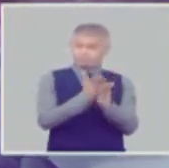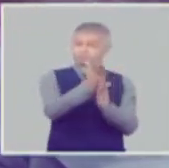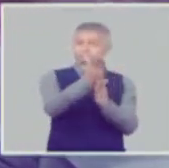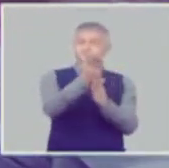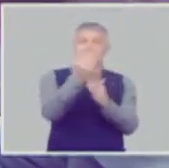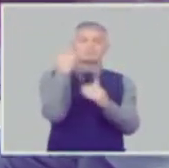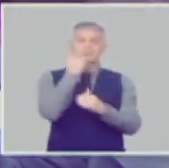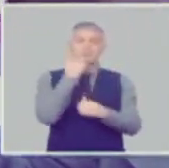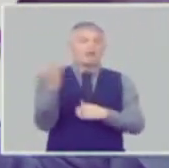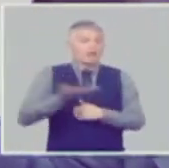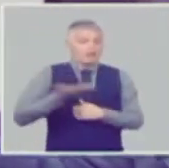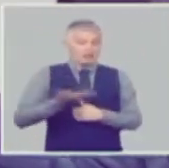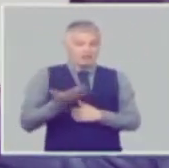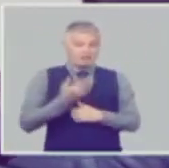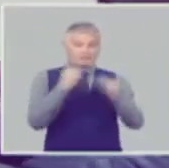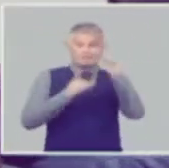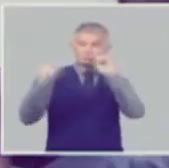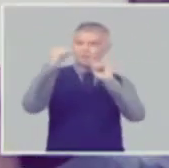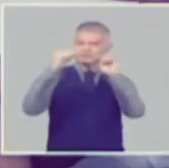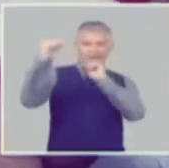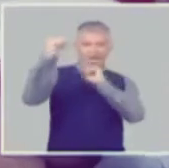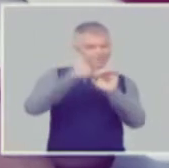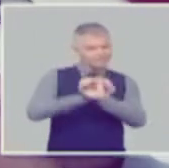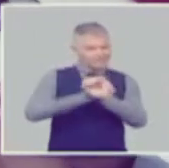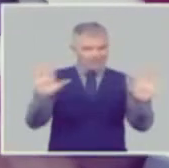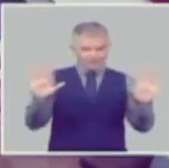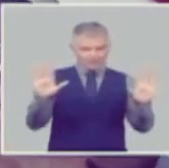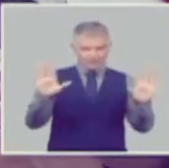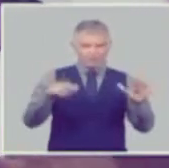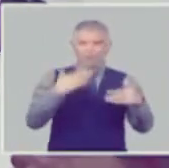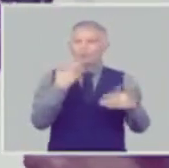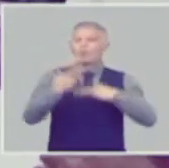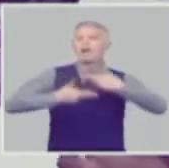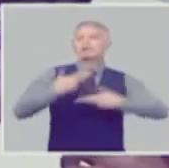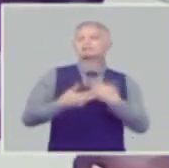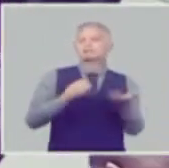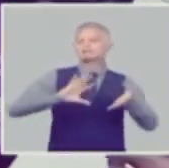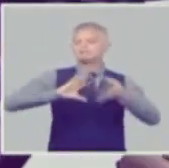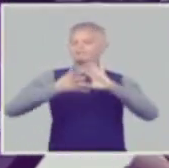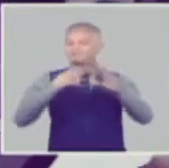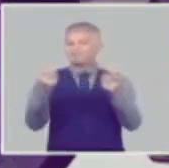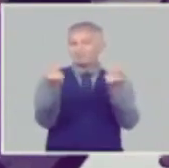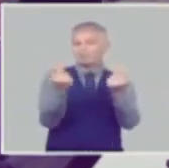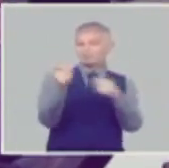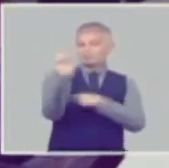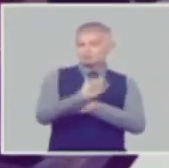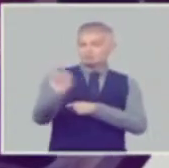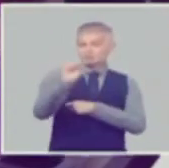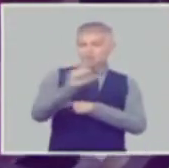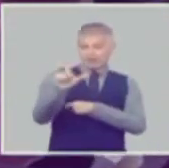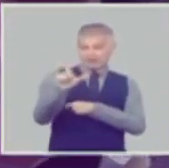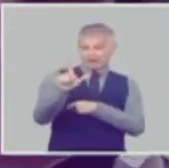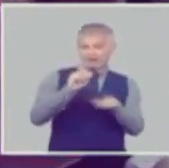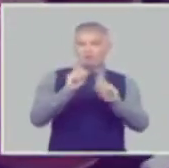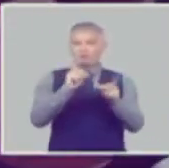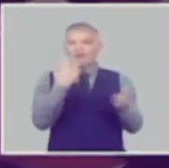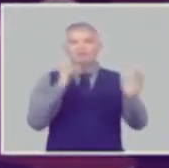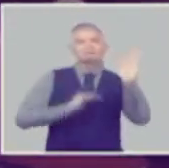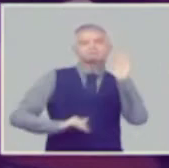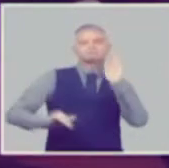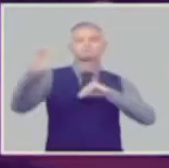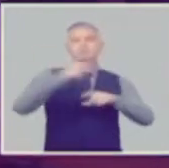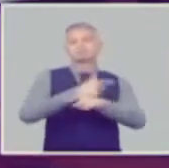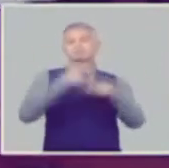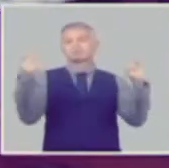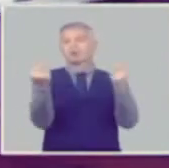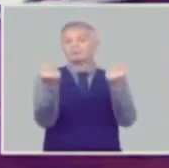y prioridades claras en la implementación de la Estrategia Económica y Social, manteniendo bajo control la inflación, evitando que se